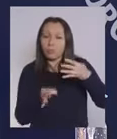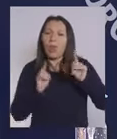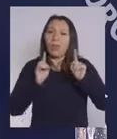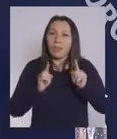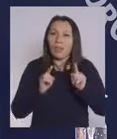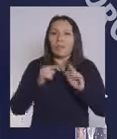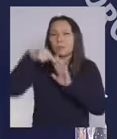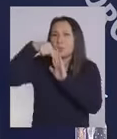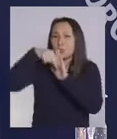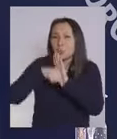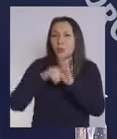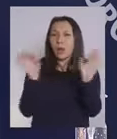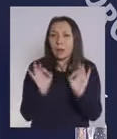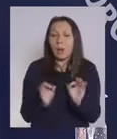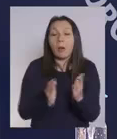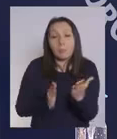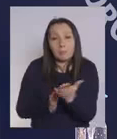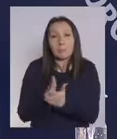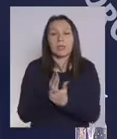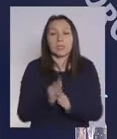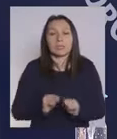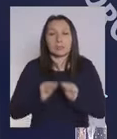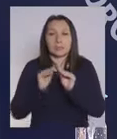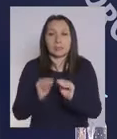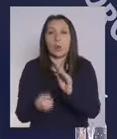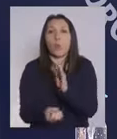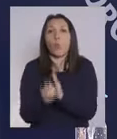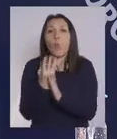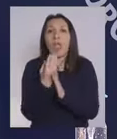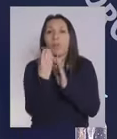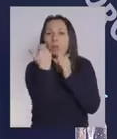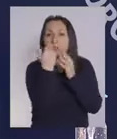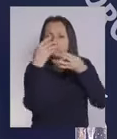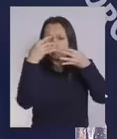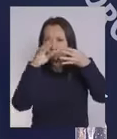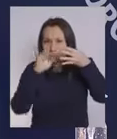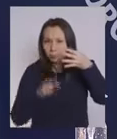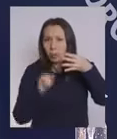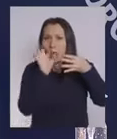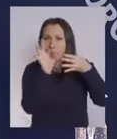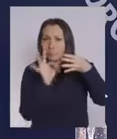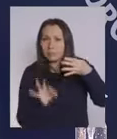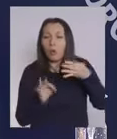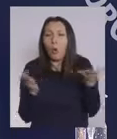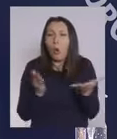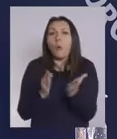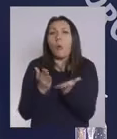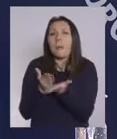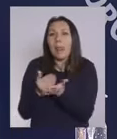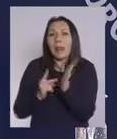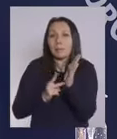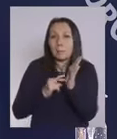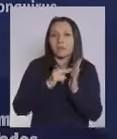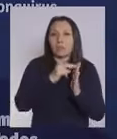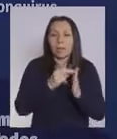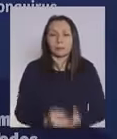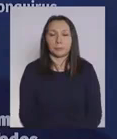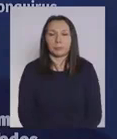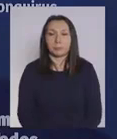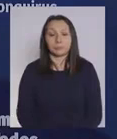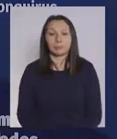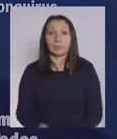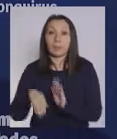que detallar para poder empezar a implementar los nuevos indicadores en la estrategia del plan paso a paso. La